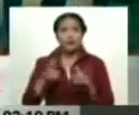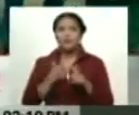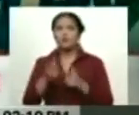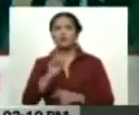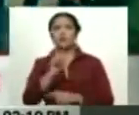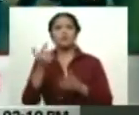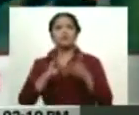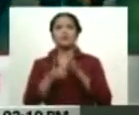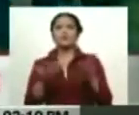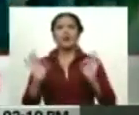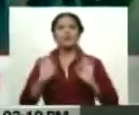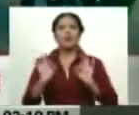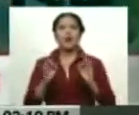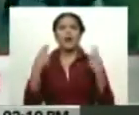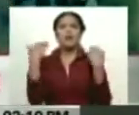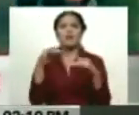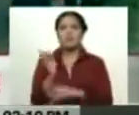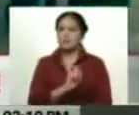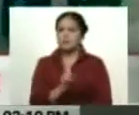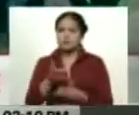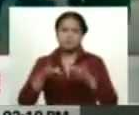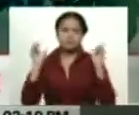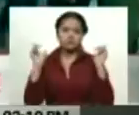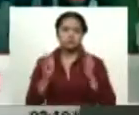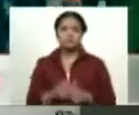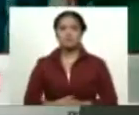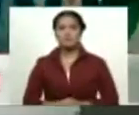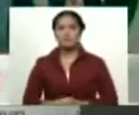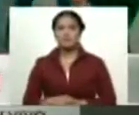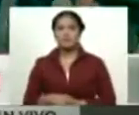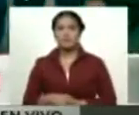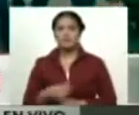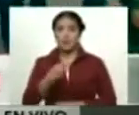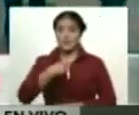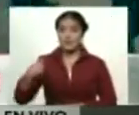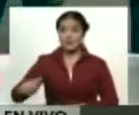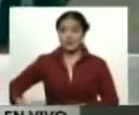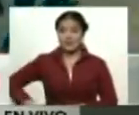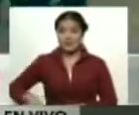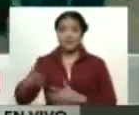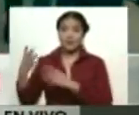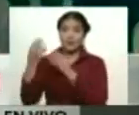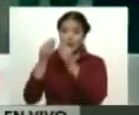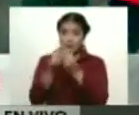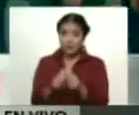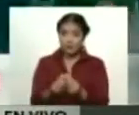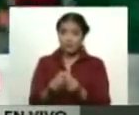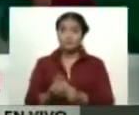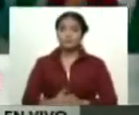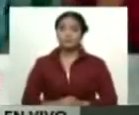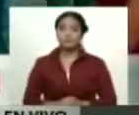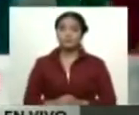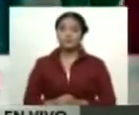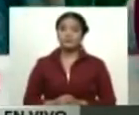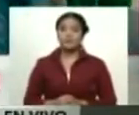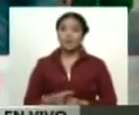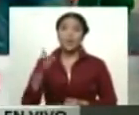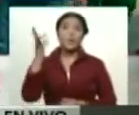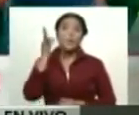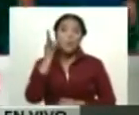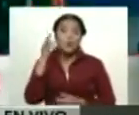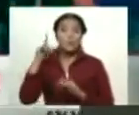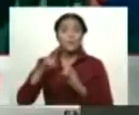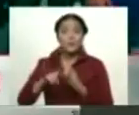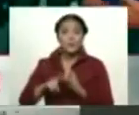ningún tipo de limitante. Ya el presidente en compañía de la primera combatiente